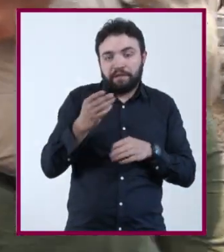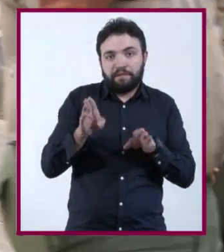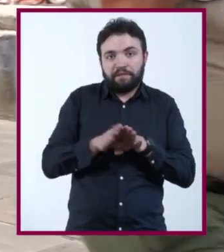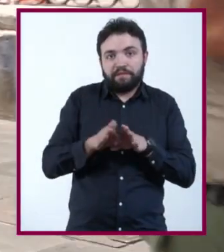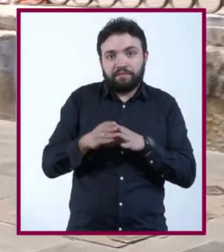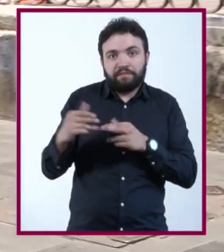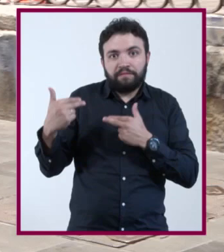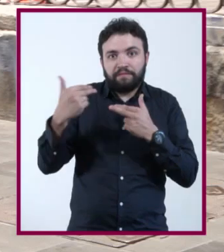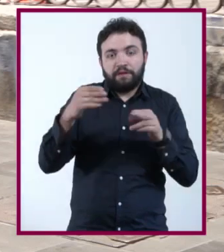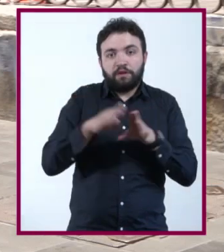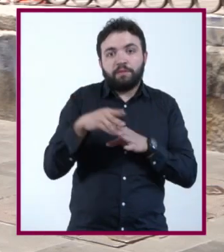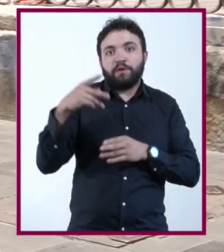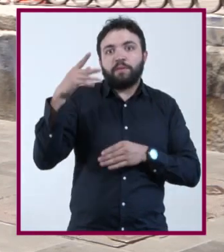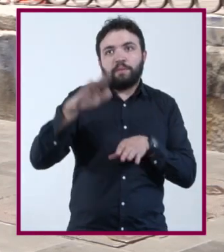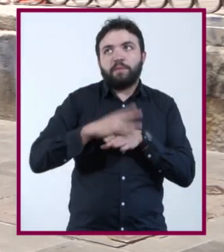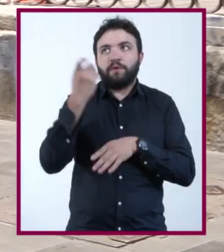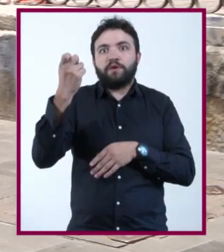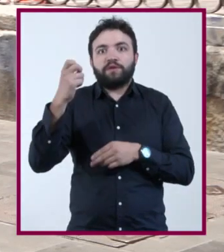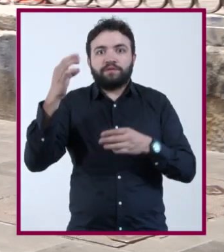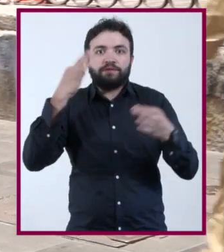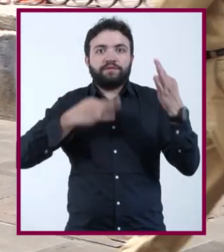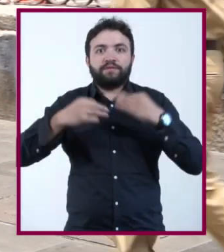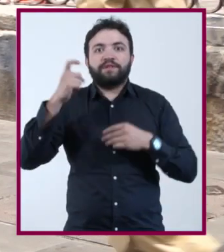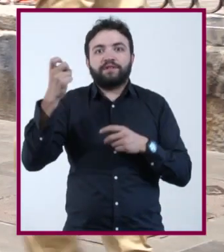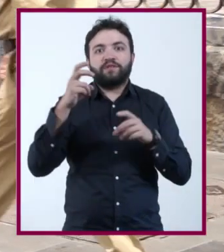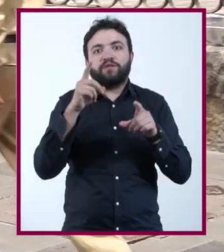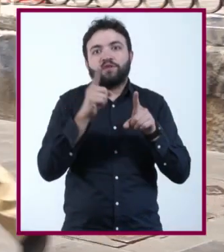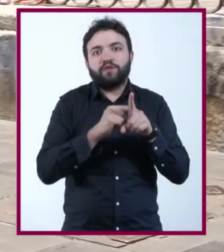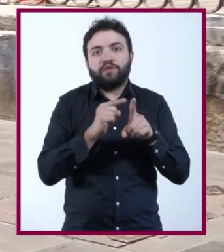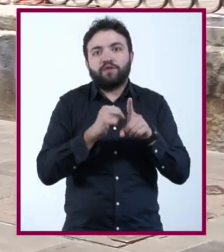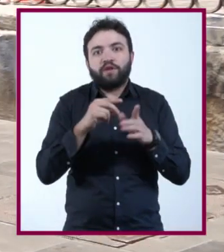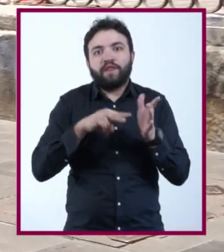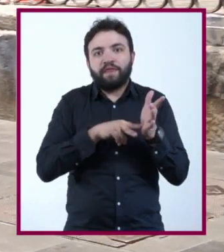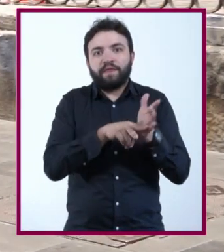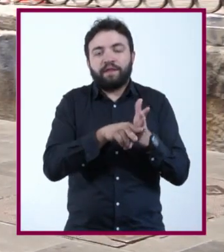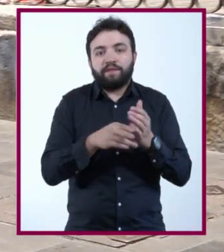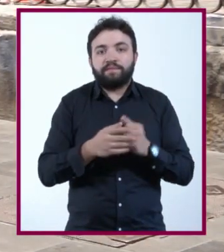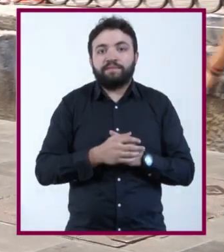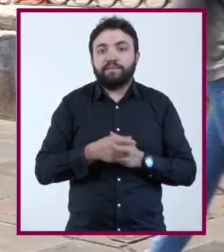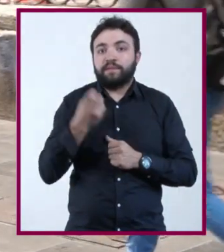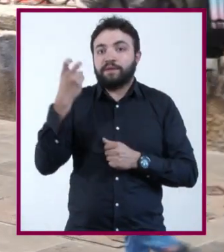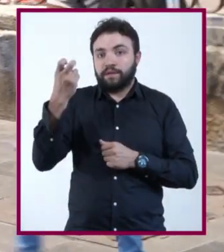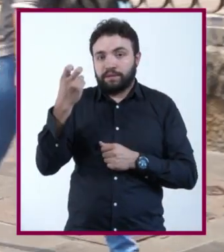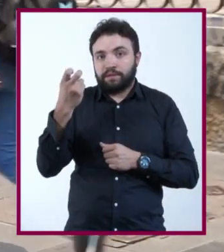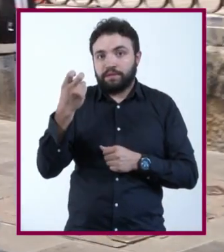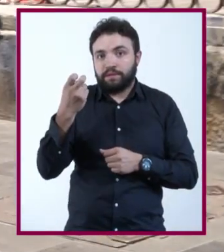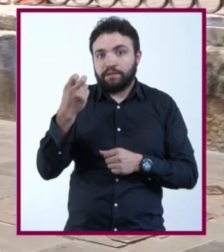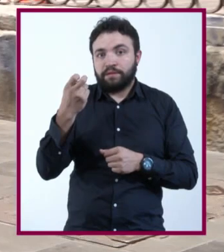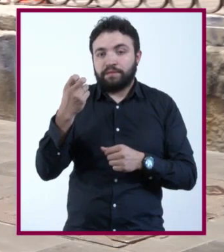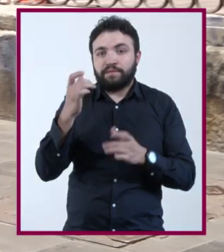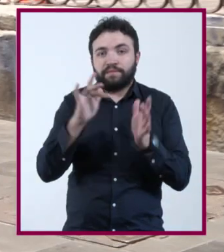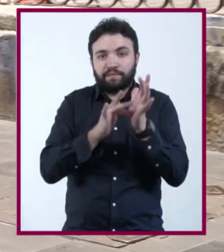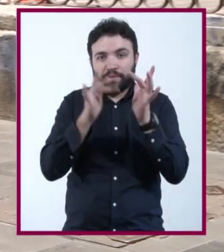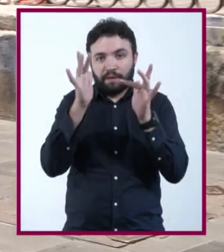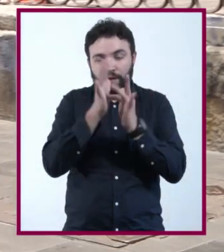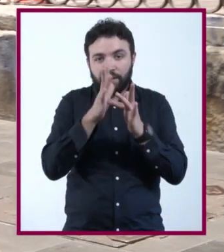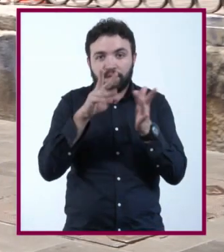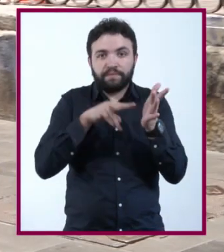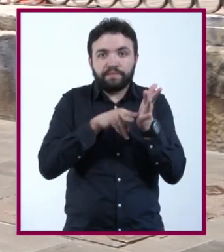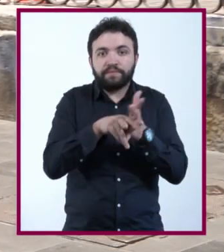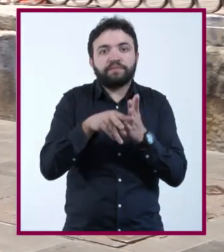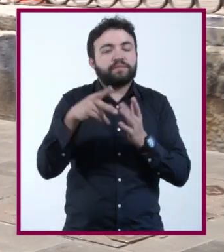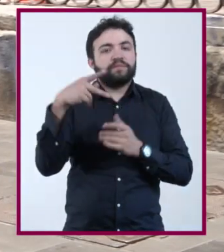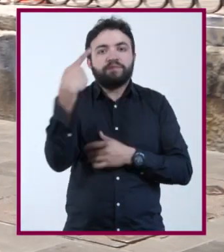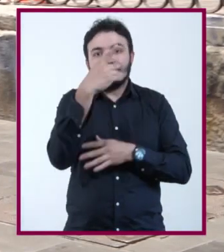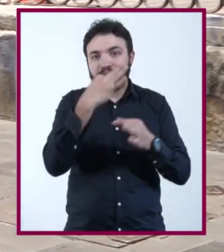Cristo adquirió ese color. Bueno, el Cristo Negro es uno de los elementos importantes del altar del perdón, que es